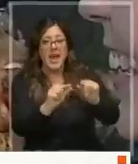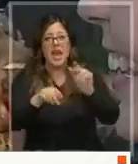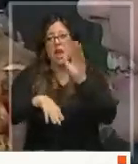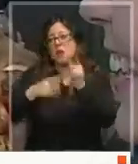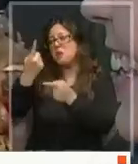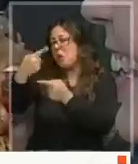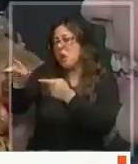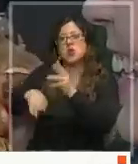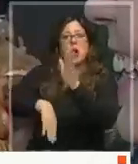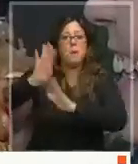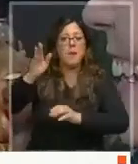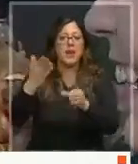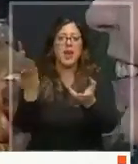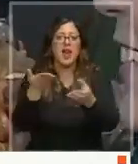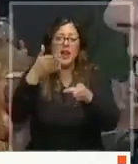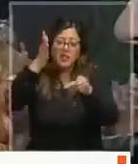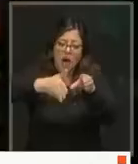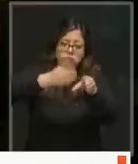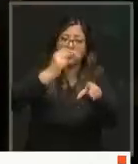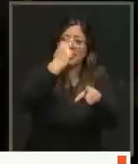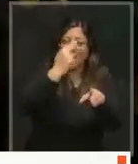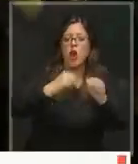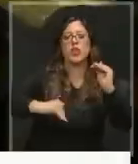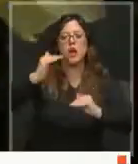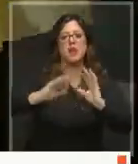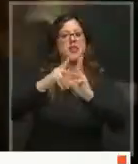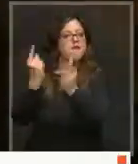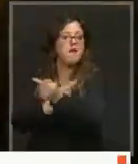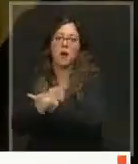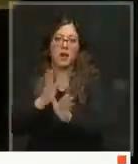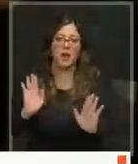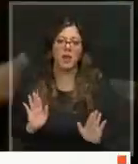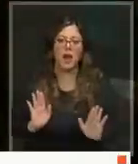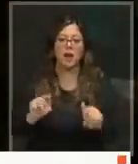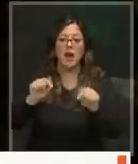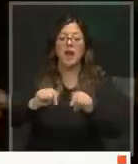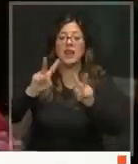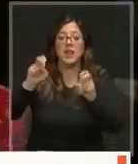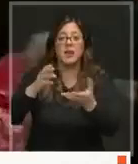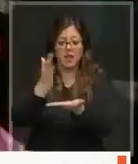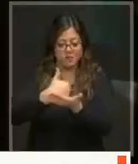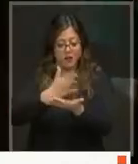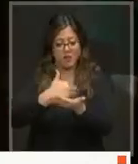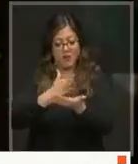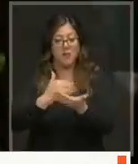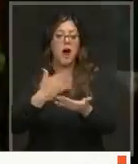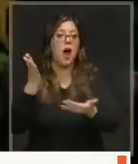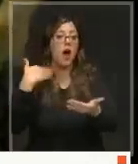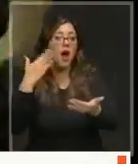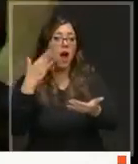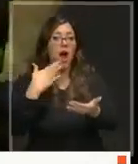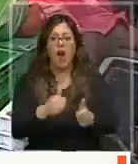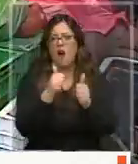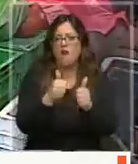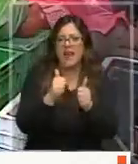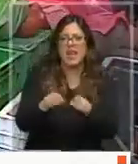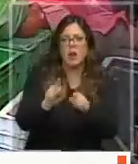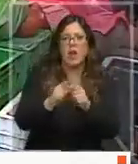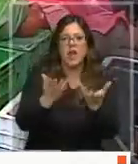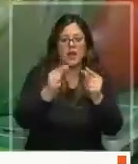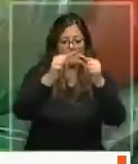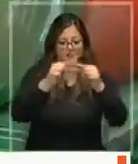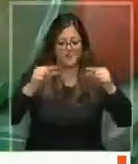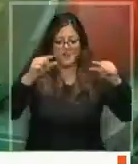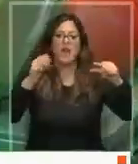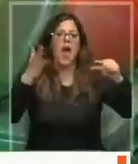otros no. Depende del gusto de cada familia. Pebre con un buen cebollín, sin atrito y el buen ajicito. Claro que